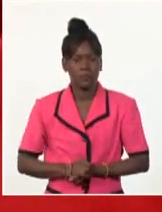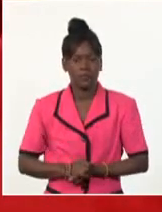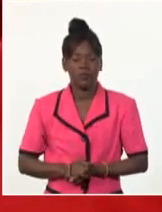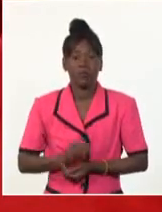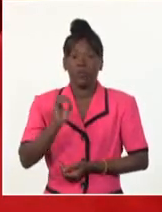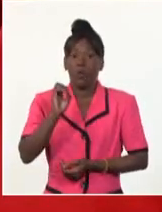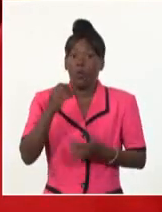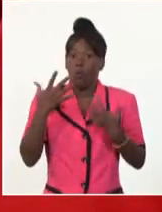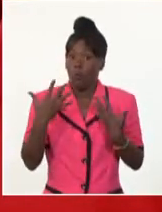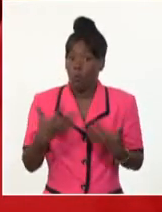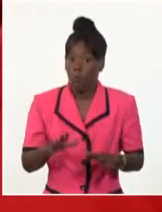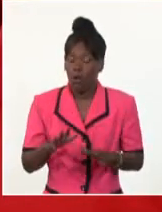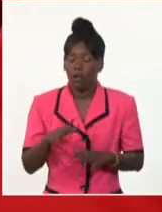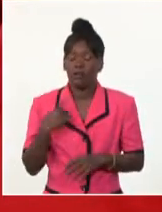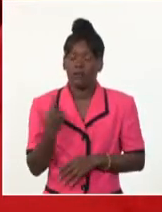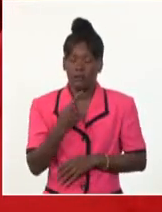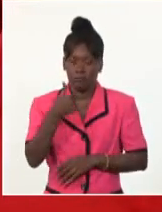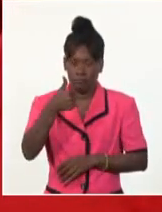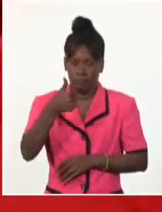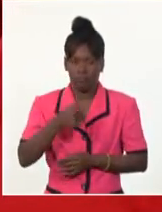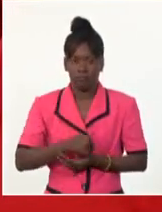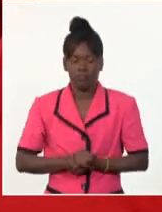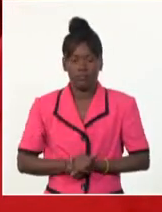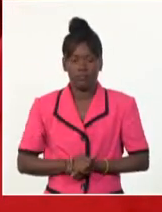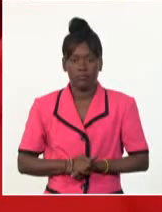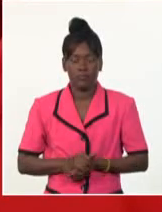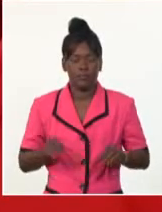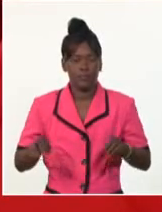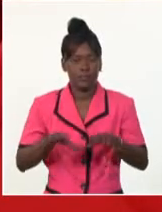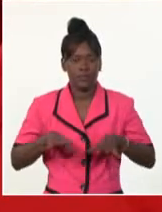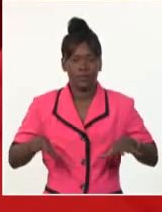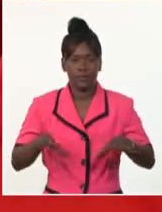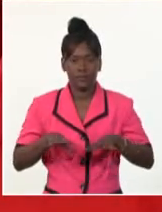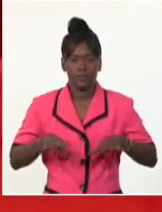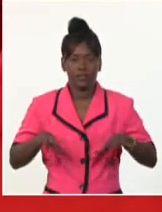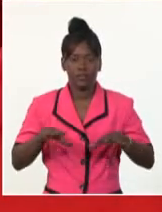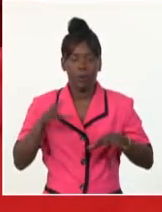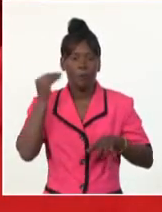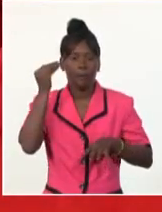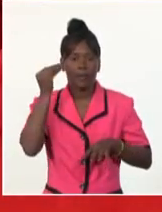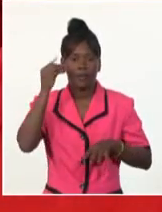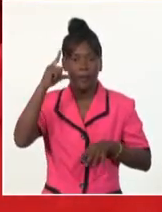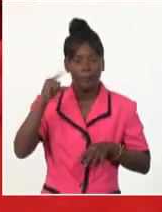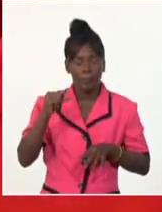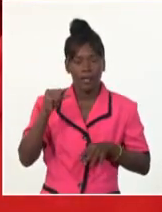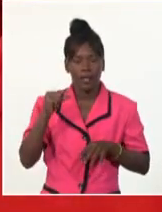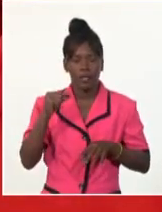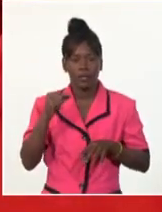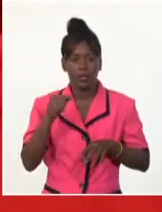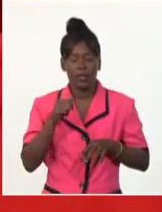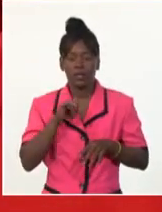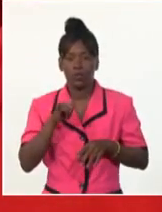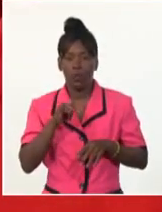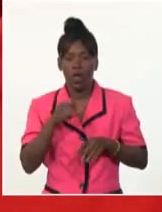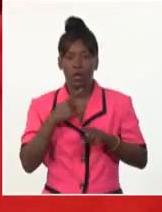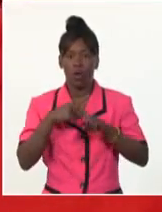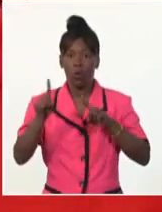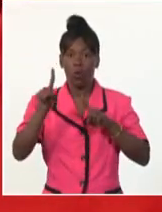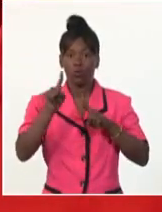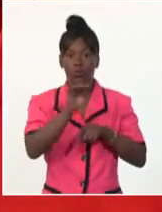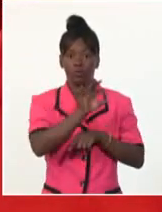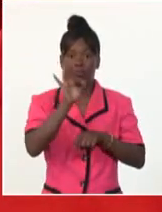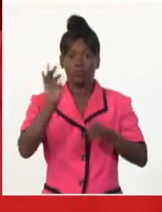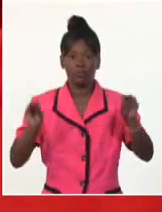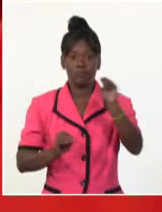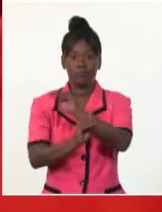Ojalá las cosas salgan como nosotros hemos pensado y no tengamos que utilizar a Spain en primera, pero si lo